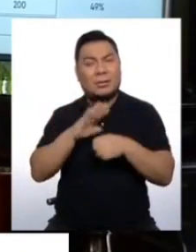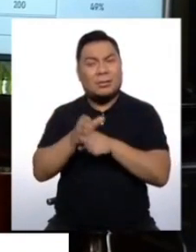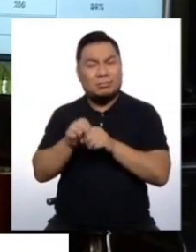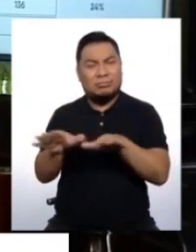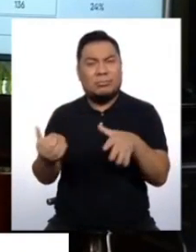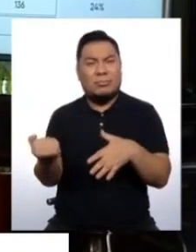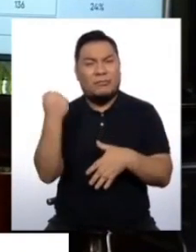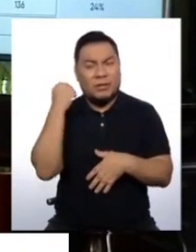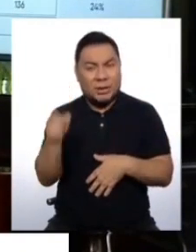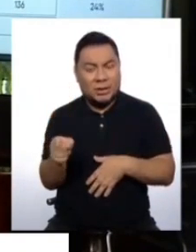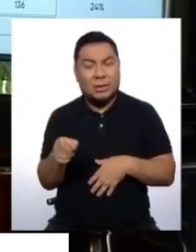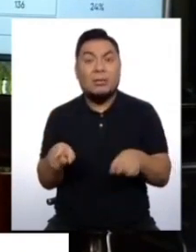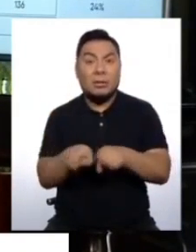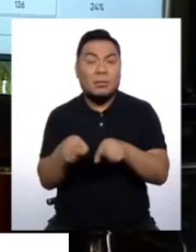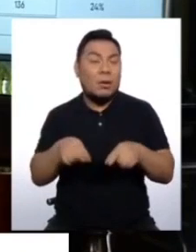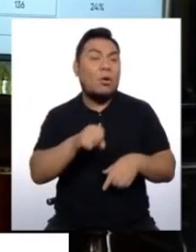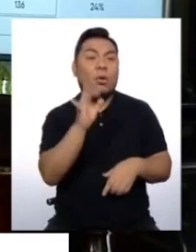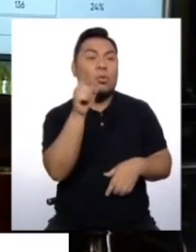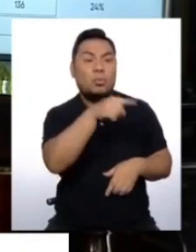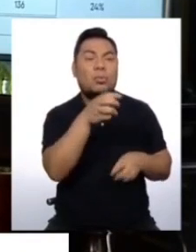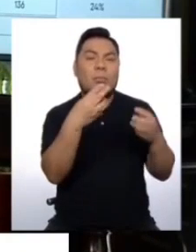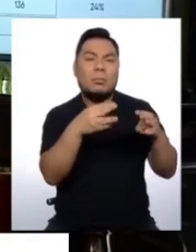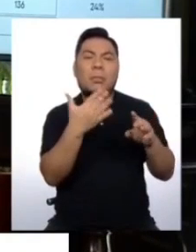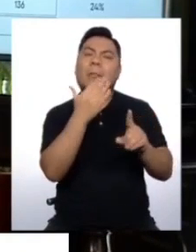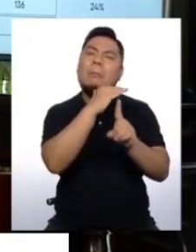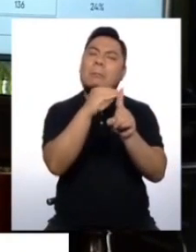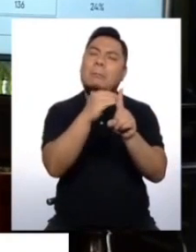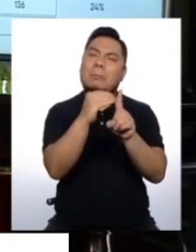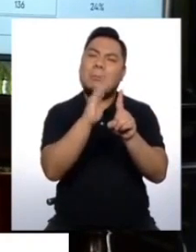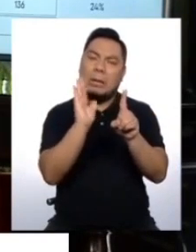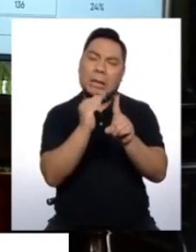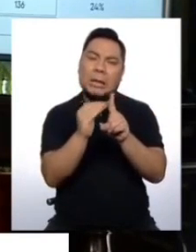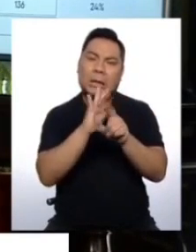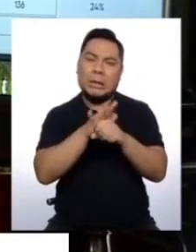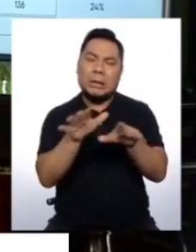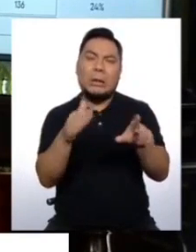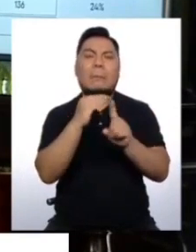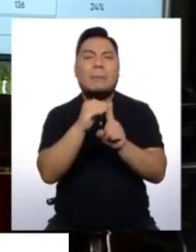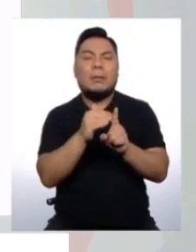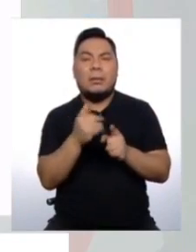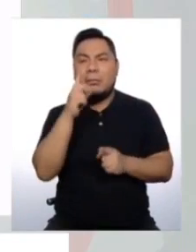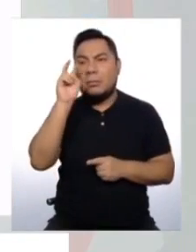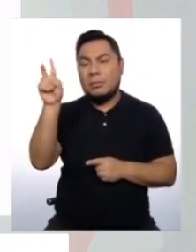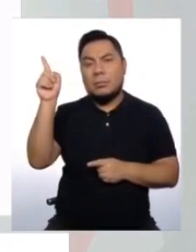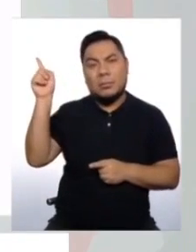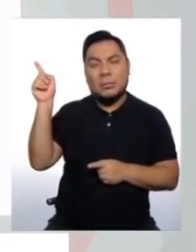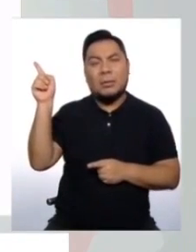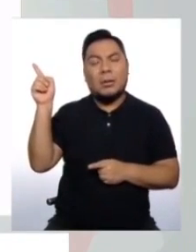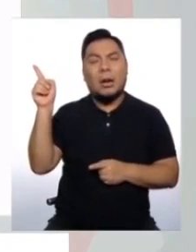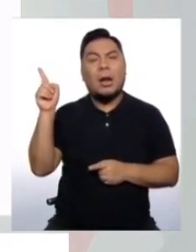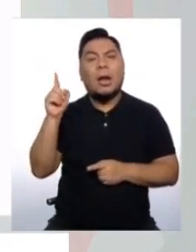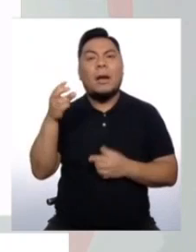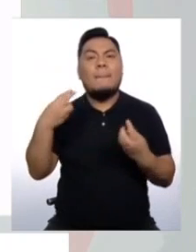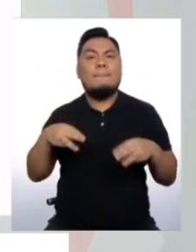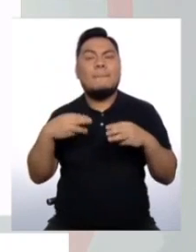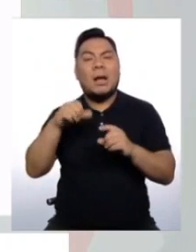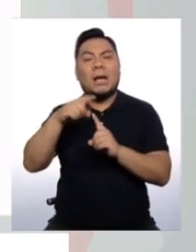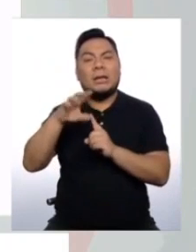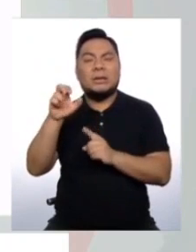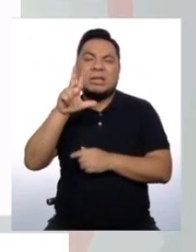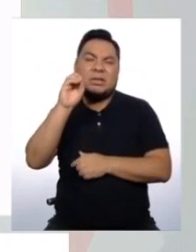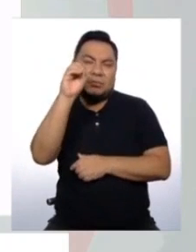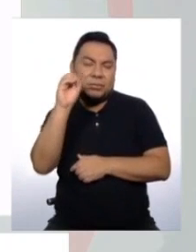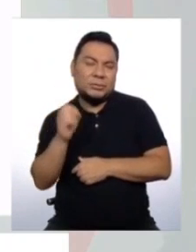contagio, hay mercados que tienen nivel medio, ¿no? Podemos ver el mercado de Ate, 30% de